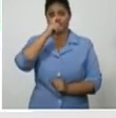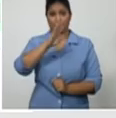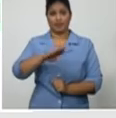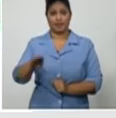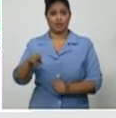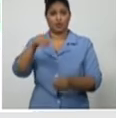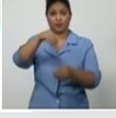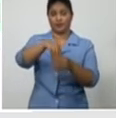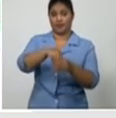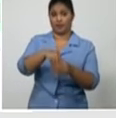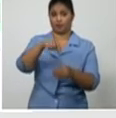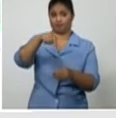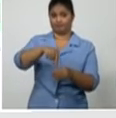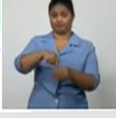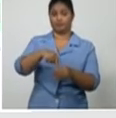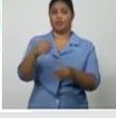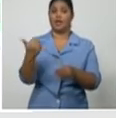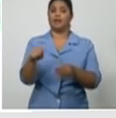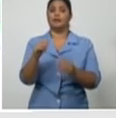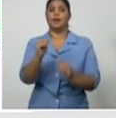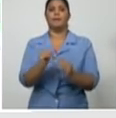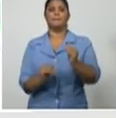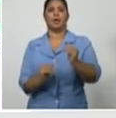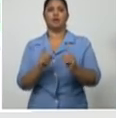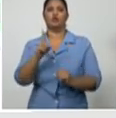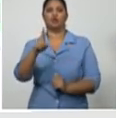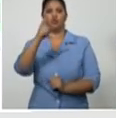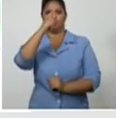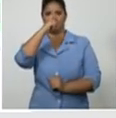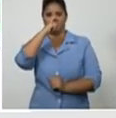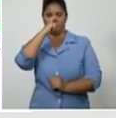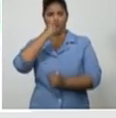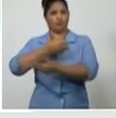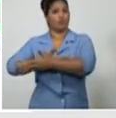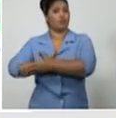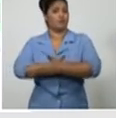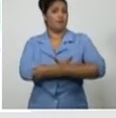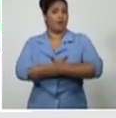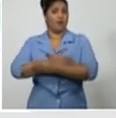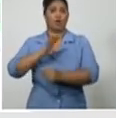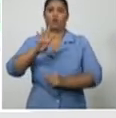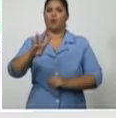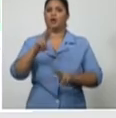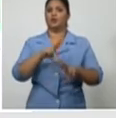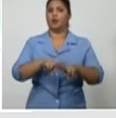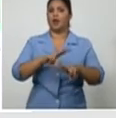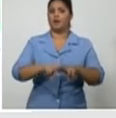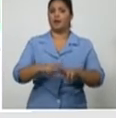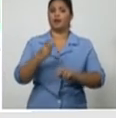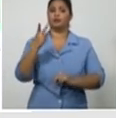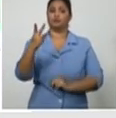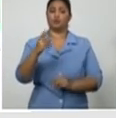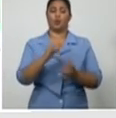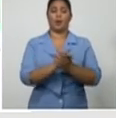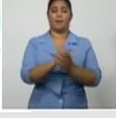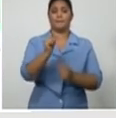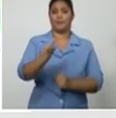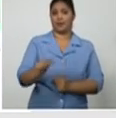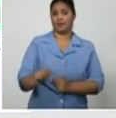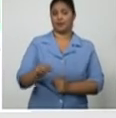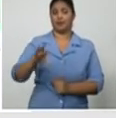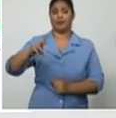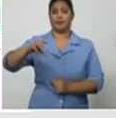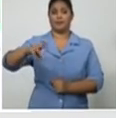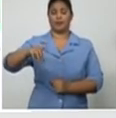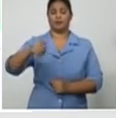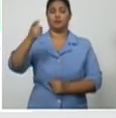llamativo, 10 menores de 1 año. 4 de La Habana, 2 de Mayabeque y de Pinar del Río, Ciego